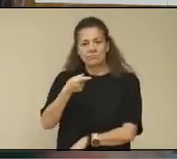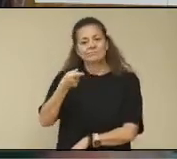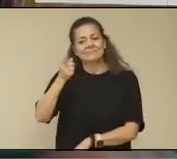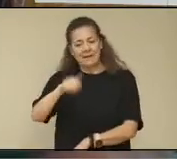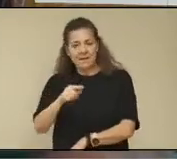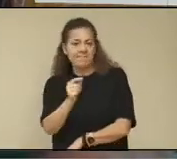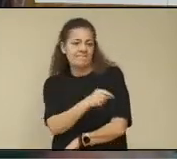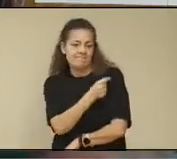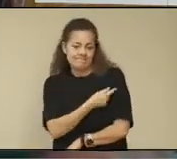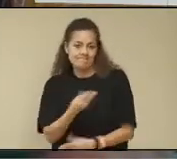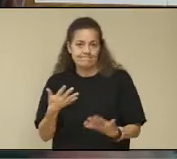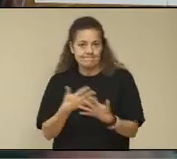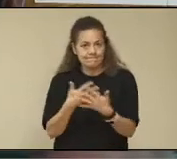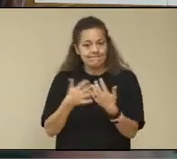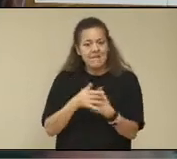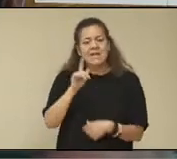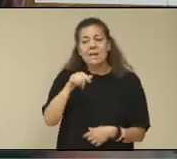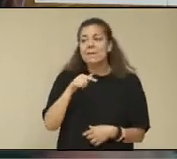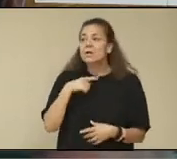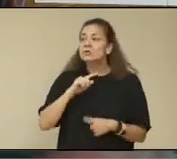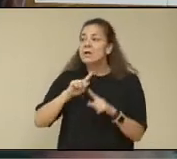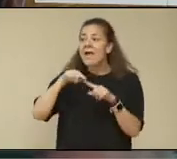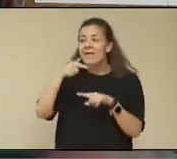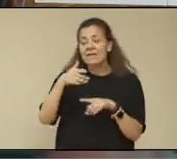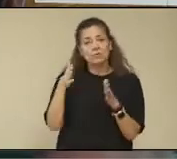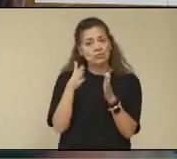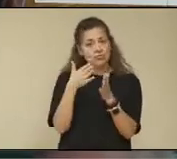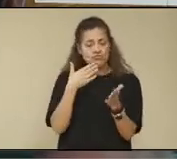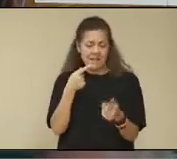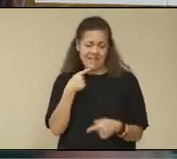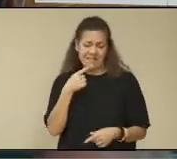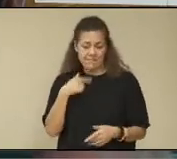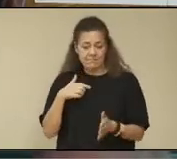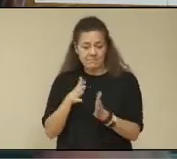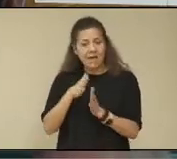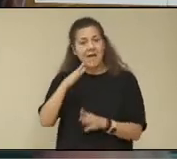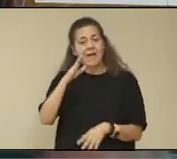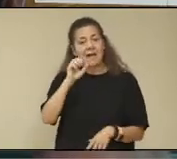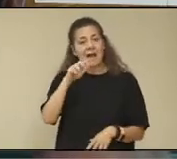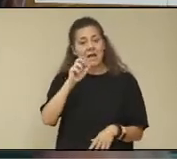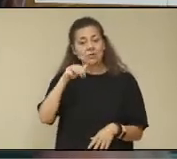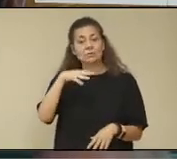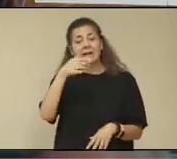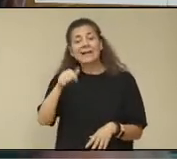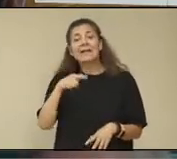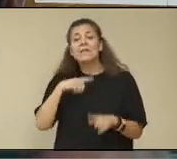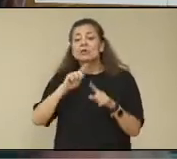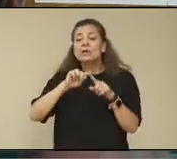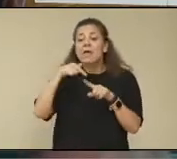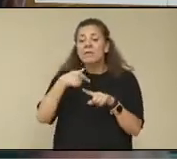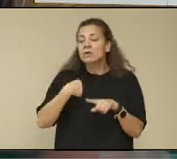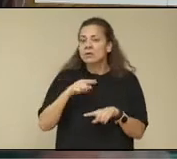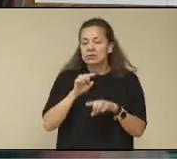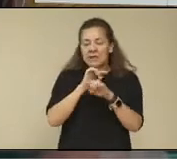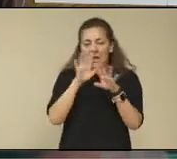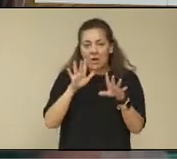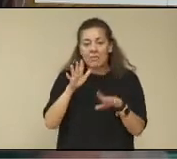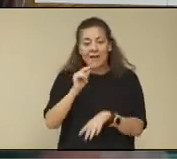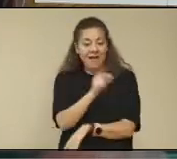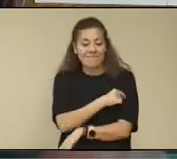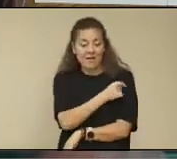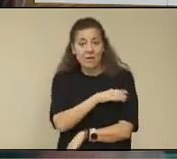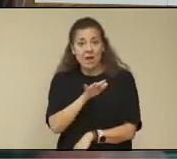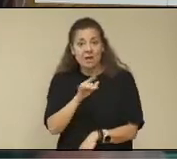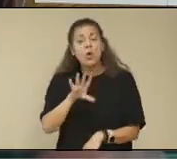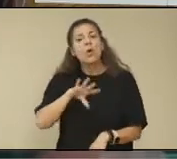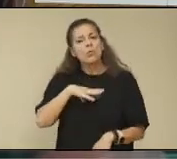que comentaba hace un momento Carlos Martín, de los efectos inespecíficos que pueden tener las vacunas,